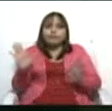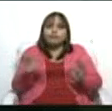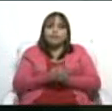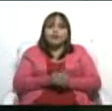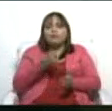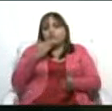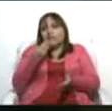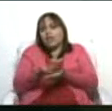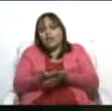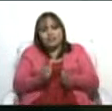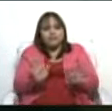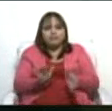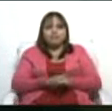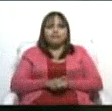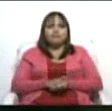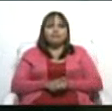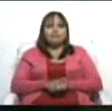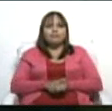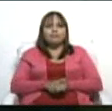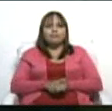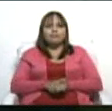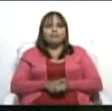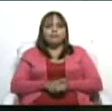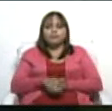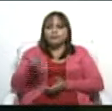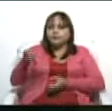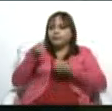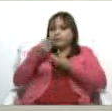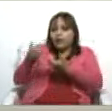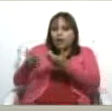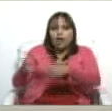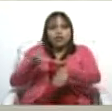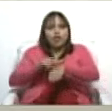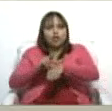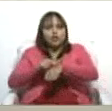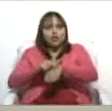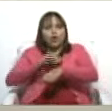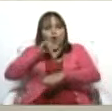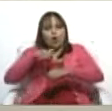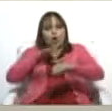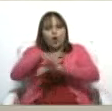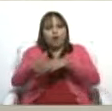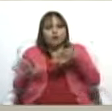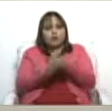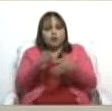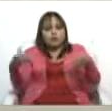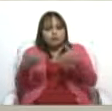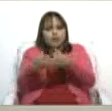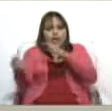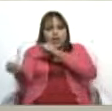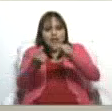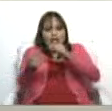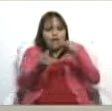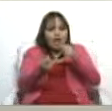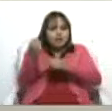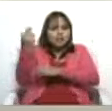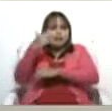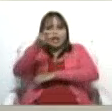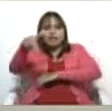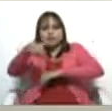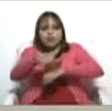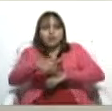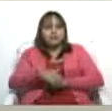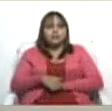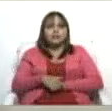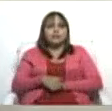luego. Las declaraciones del doctor Jorge Rodríguez sobre este balance, sobre las reuniones de diálogo que se han sostenido acá en la Asamblea